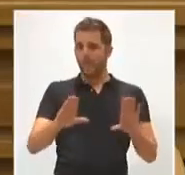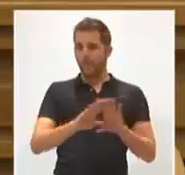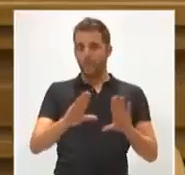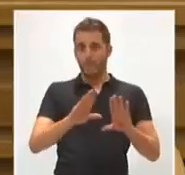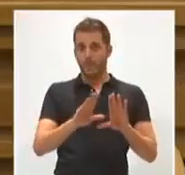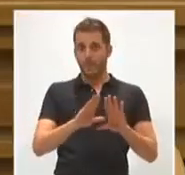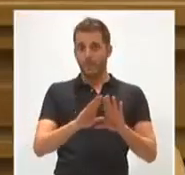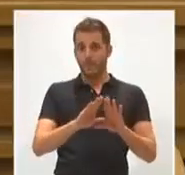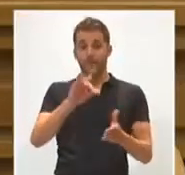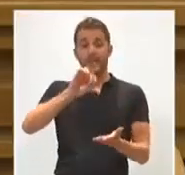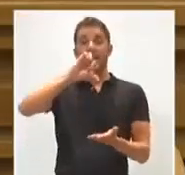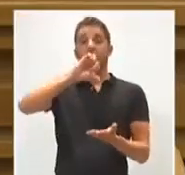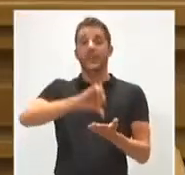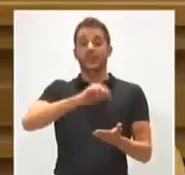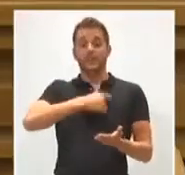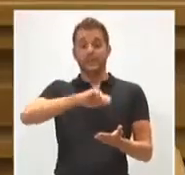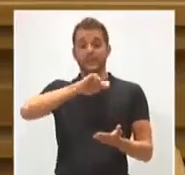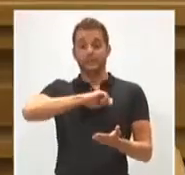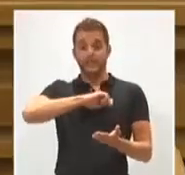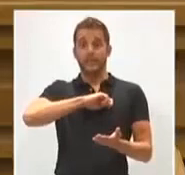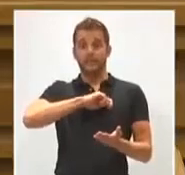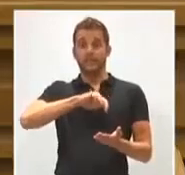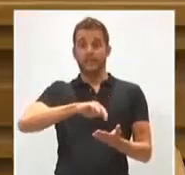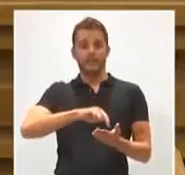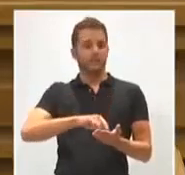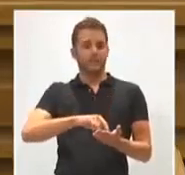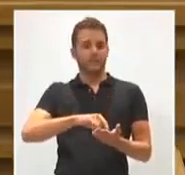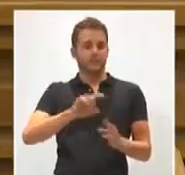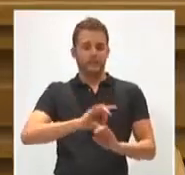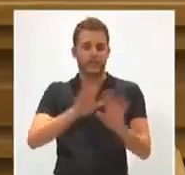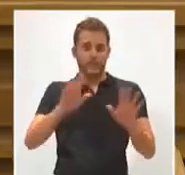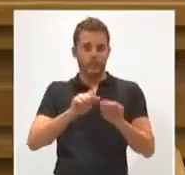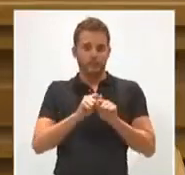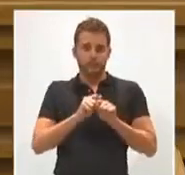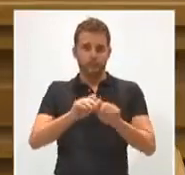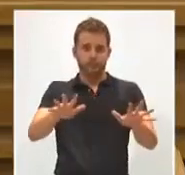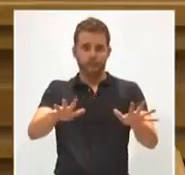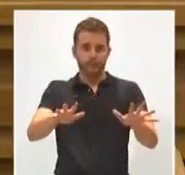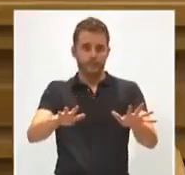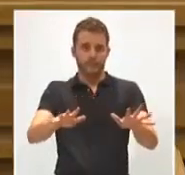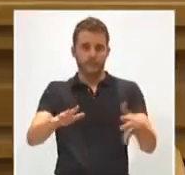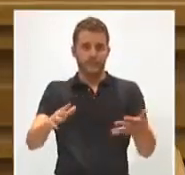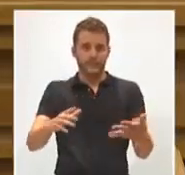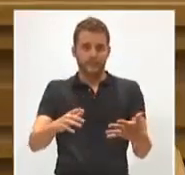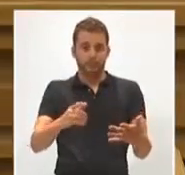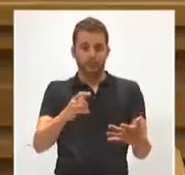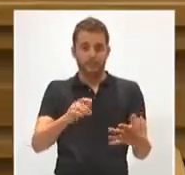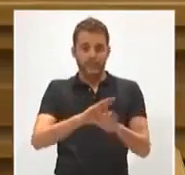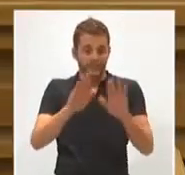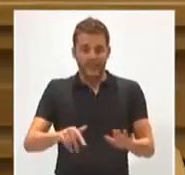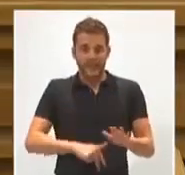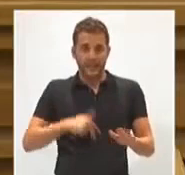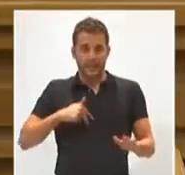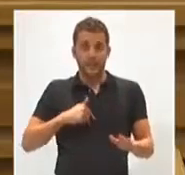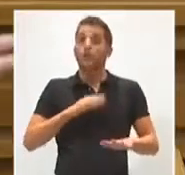el centro de españa fue un epicentro del terremoto clarísimo que se irradió en seguida en todo el entorno de culpa de